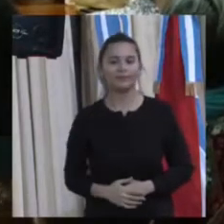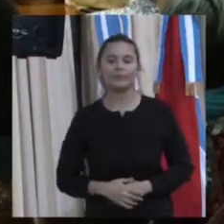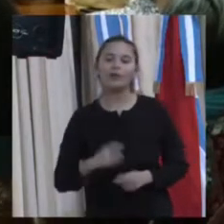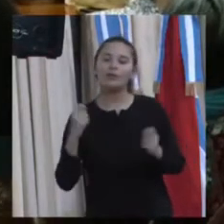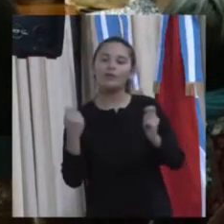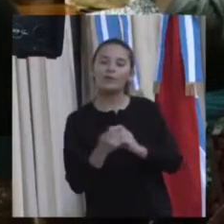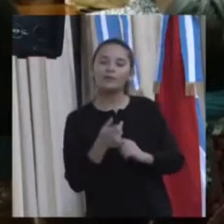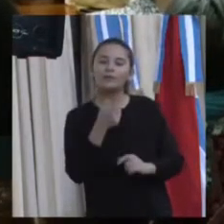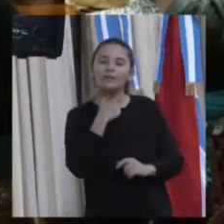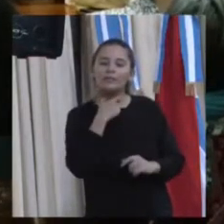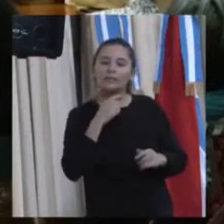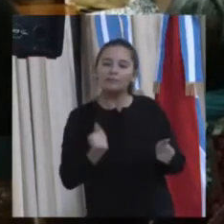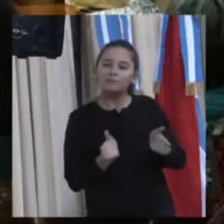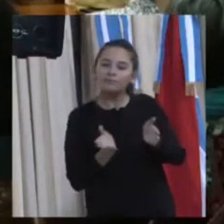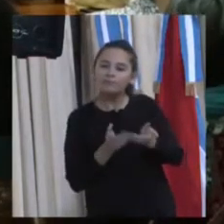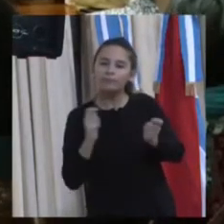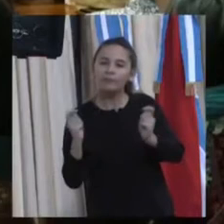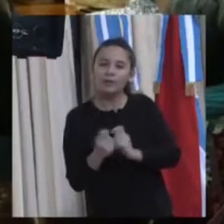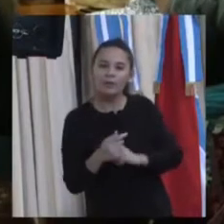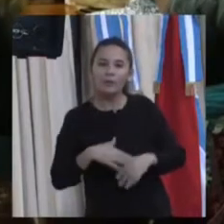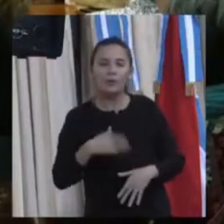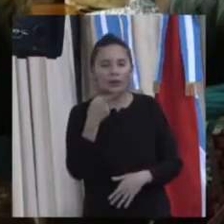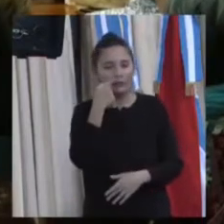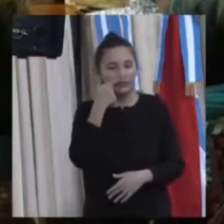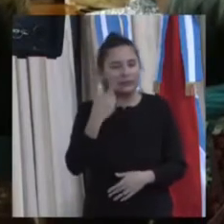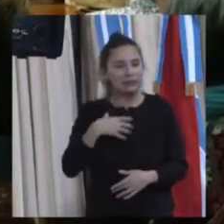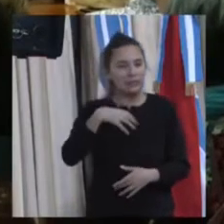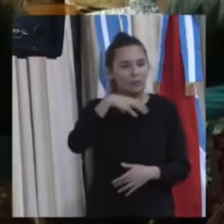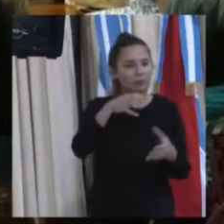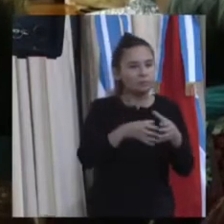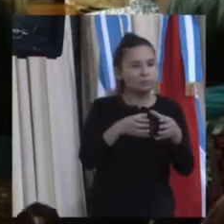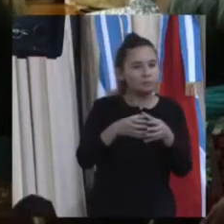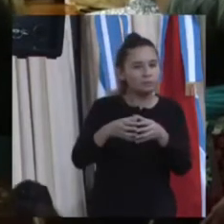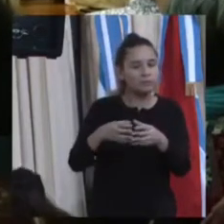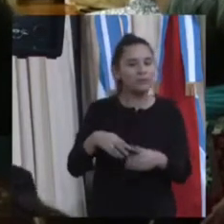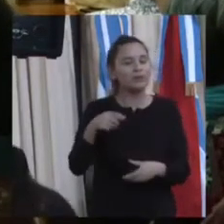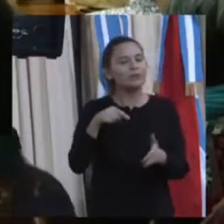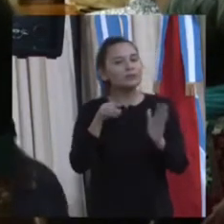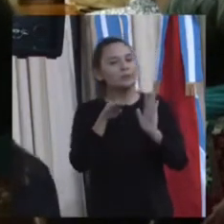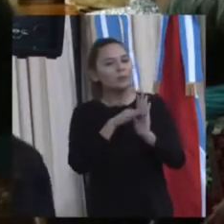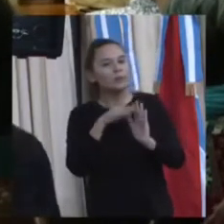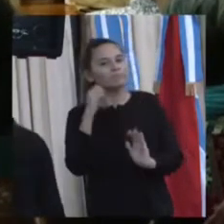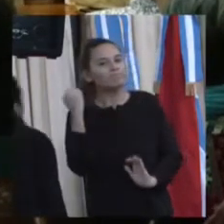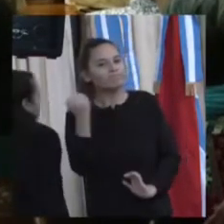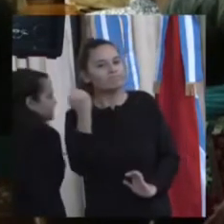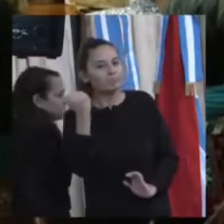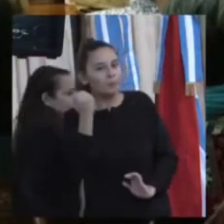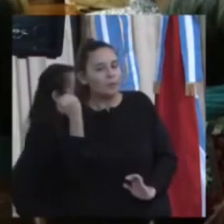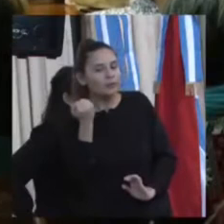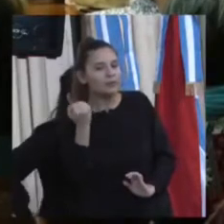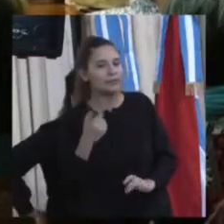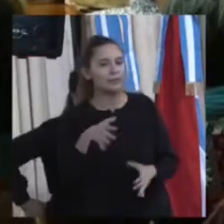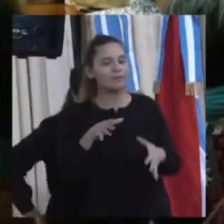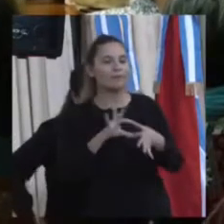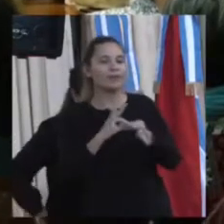sociedad, sino sus propios intereses de clase. Y acá hay un punto interesante, o quizás habría que decir un contrapunto interesante con